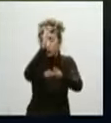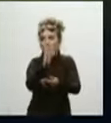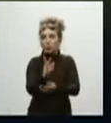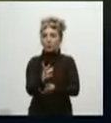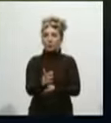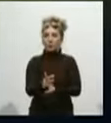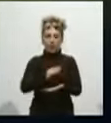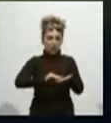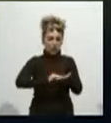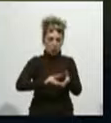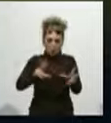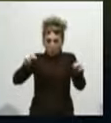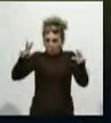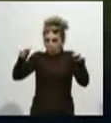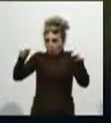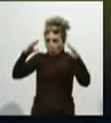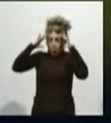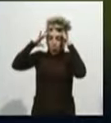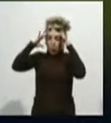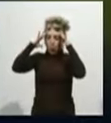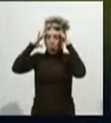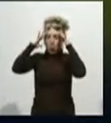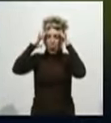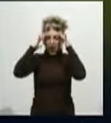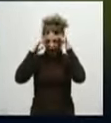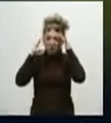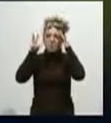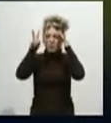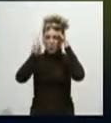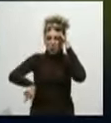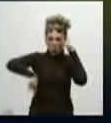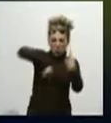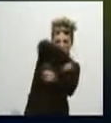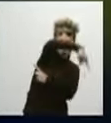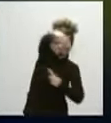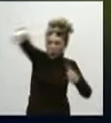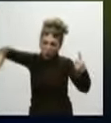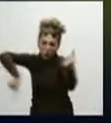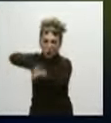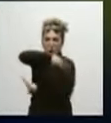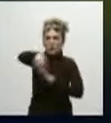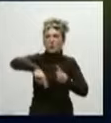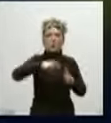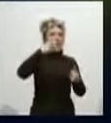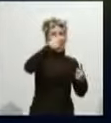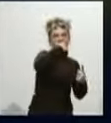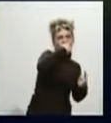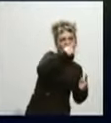Cogió a la secretaria y dice, ¡yes! Eso sí que es una circunvalación y no lo que quieren hacer de Teguise a